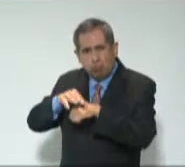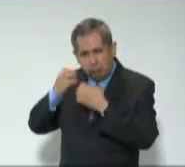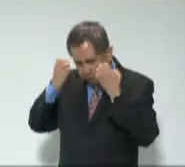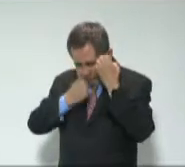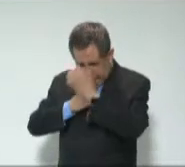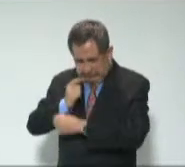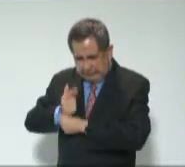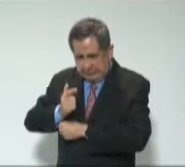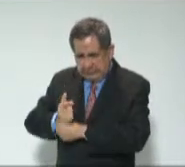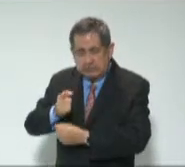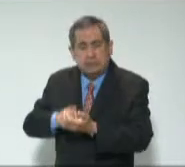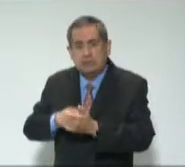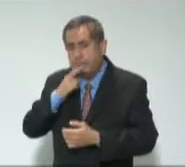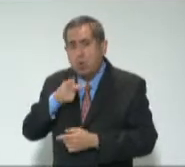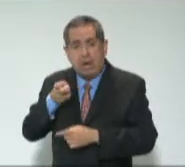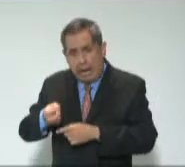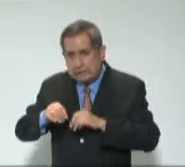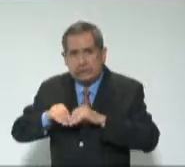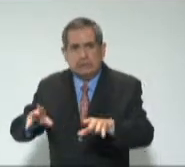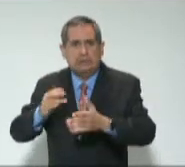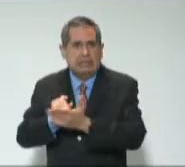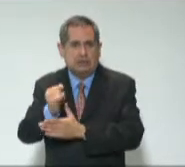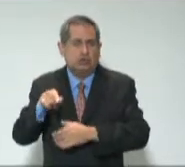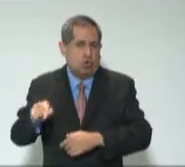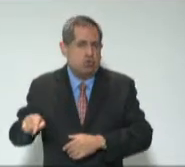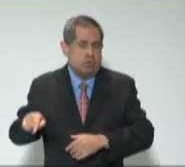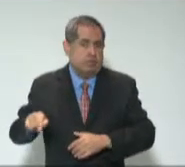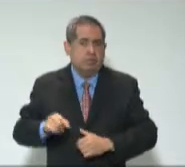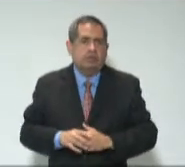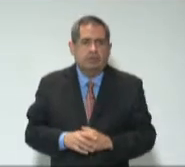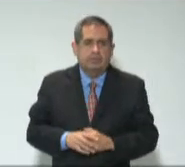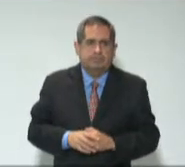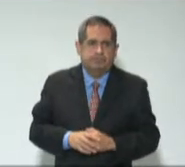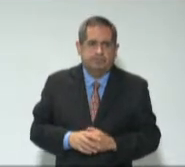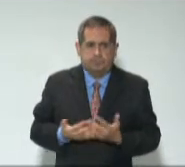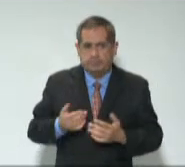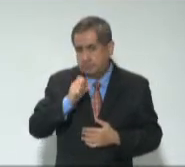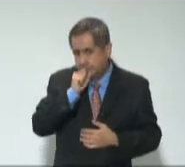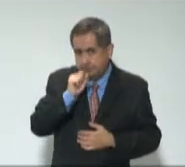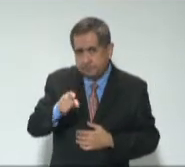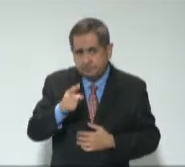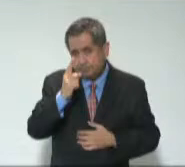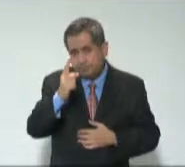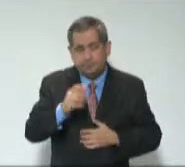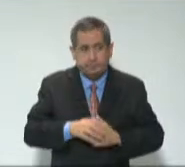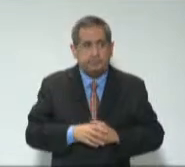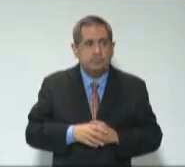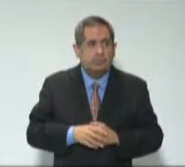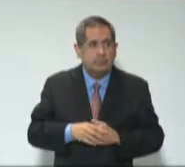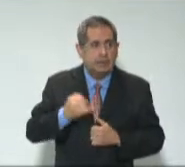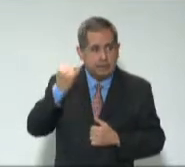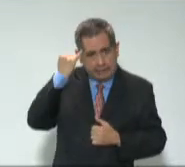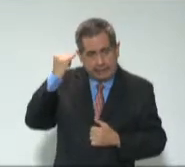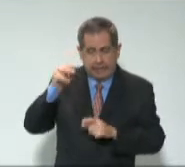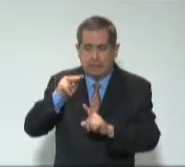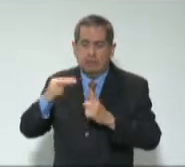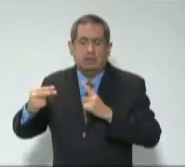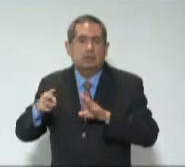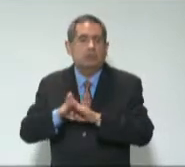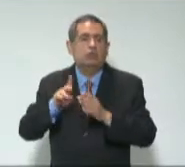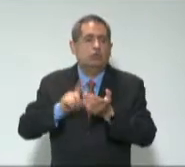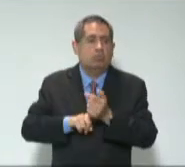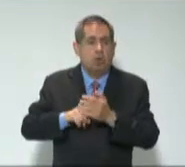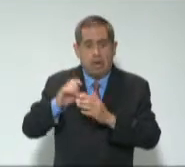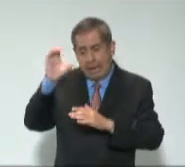esas decisiones y también es un una perspectiva que está basada en